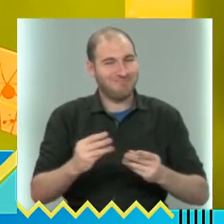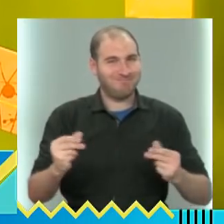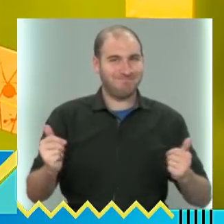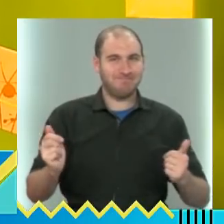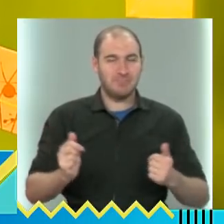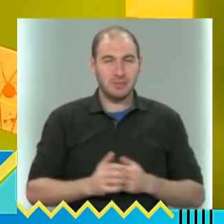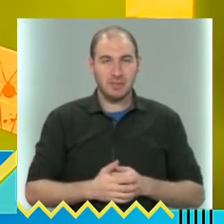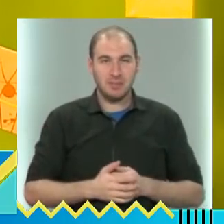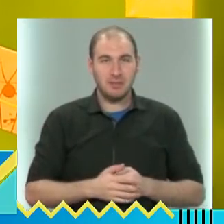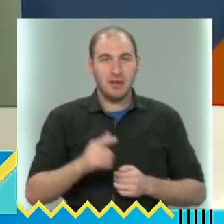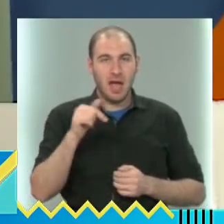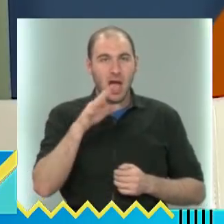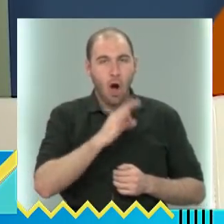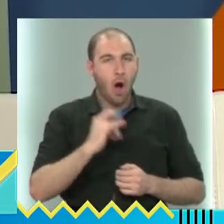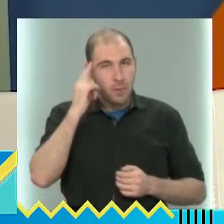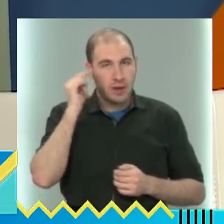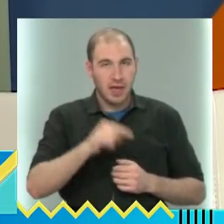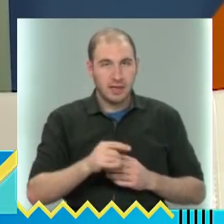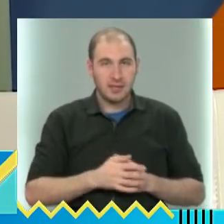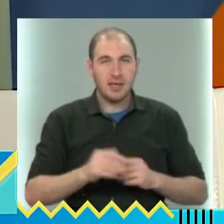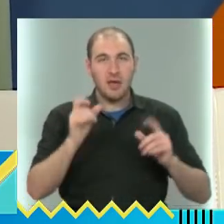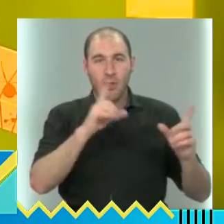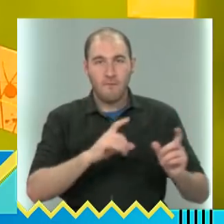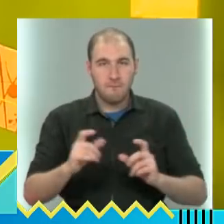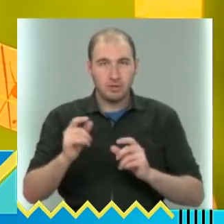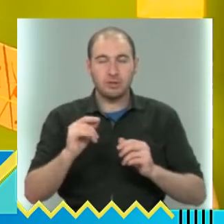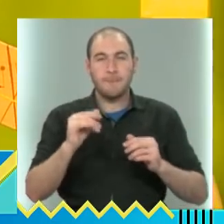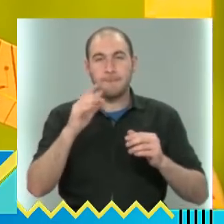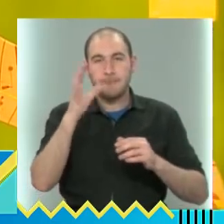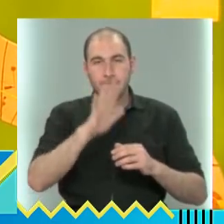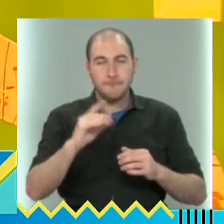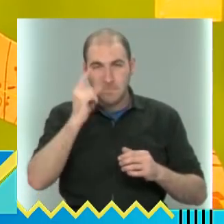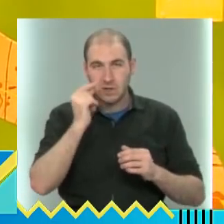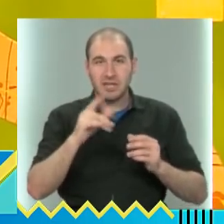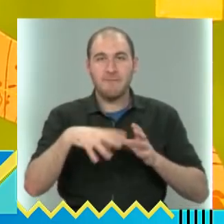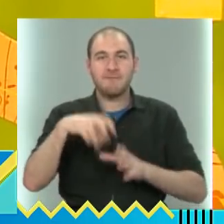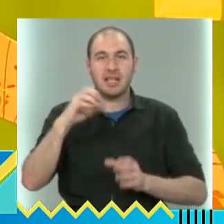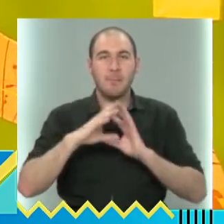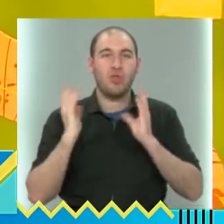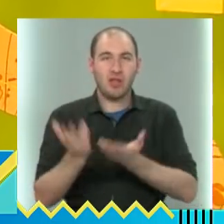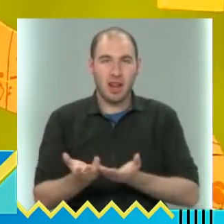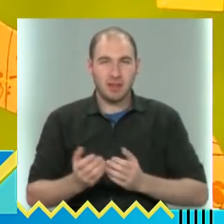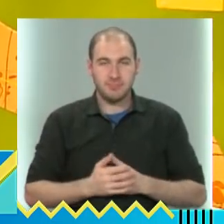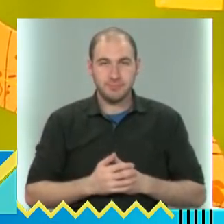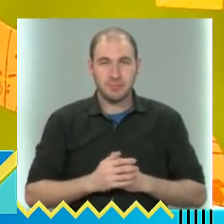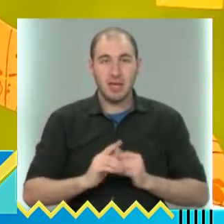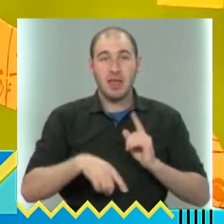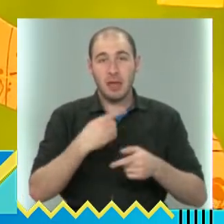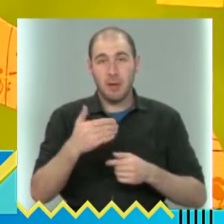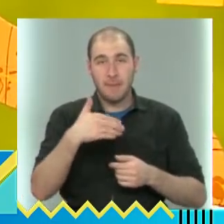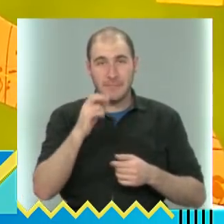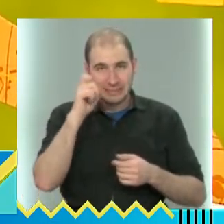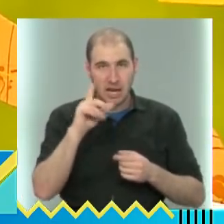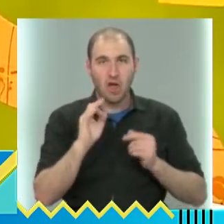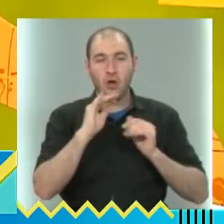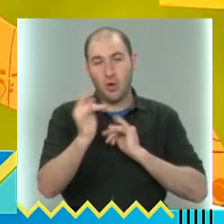Entonces, de ese punto de vista de la fotografía de la geopolítica del fracking a nivel mundial. Y después Marcelo también tocó